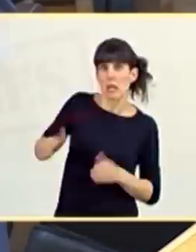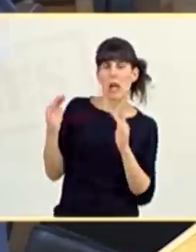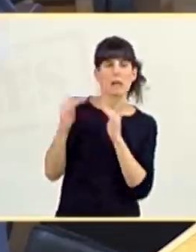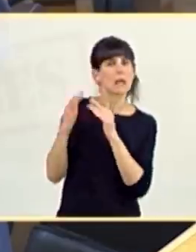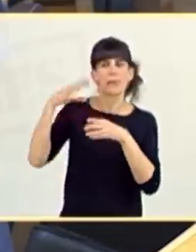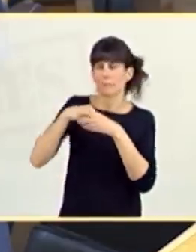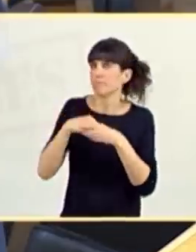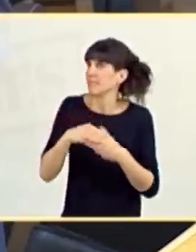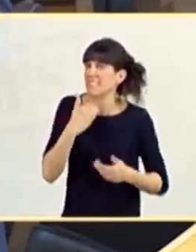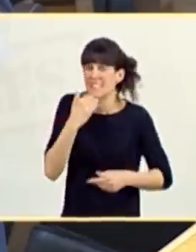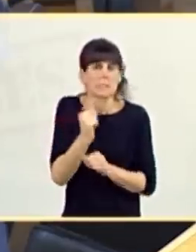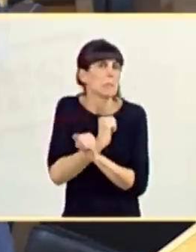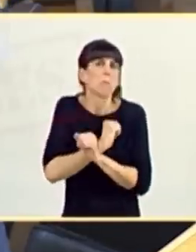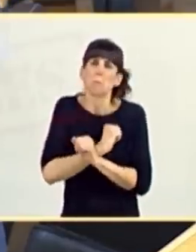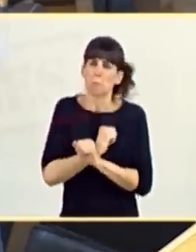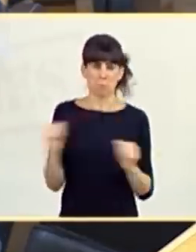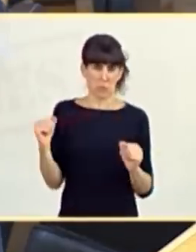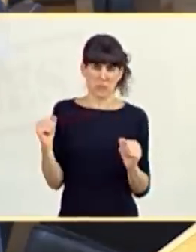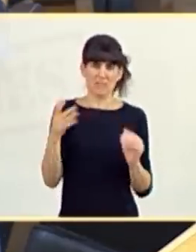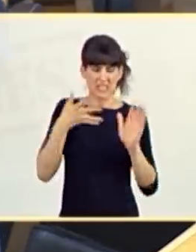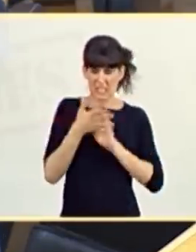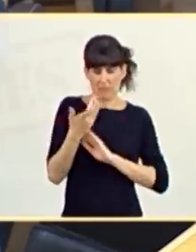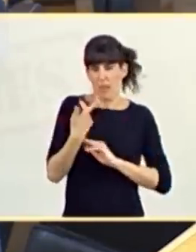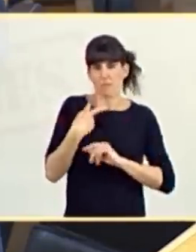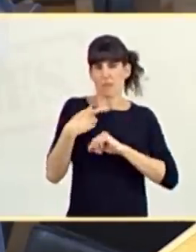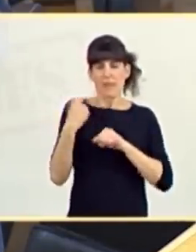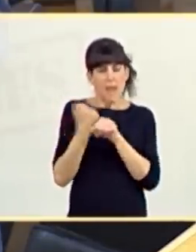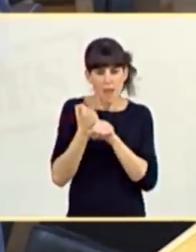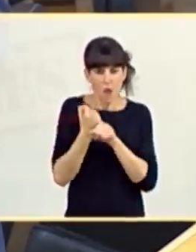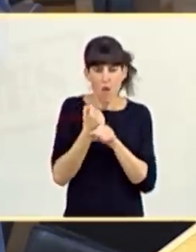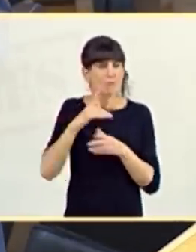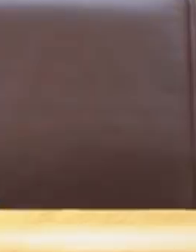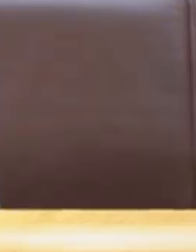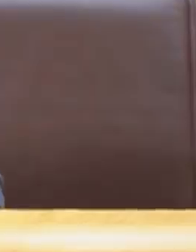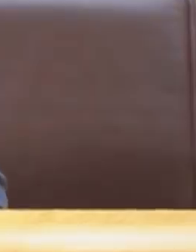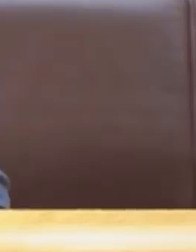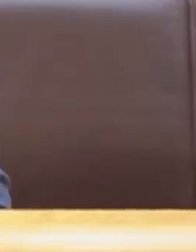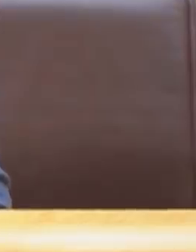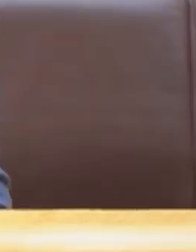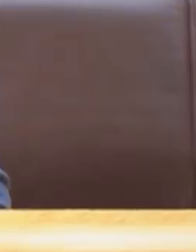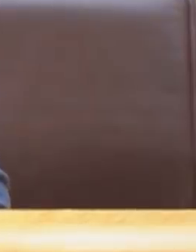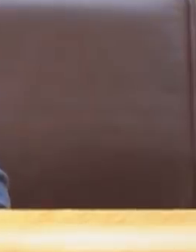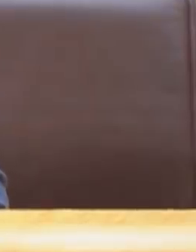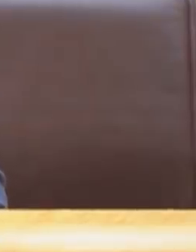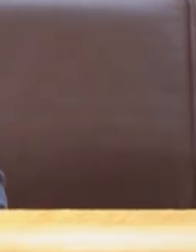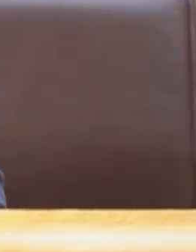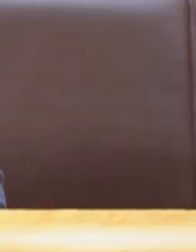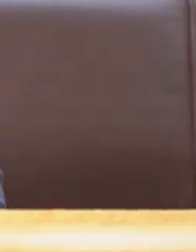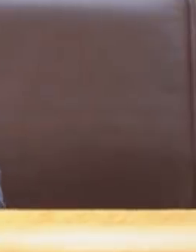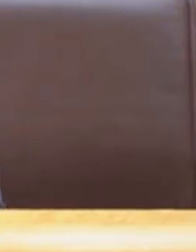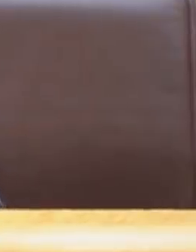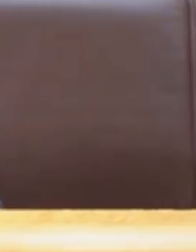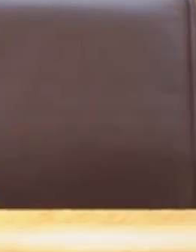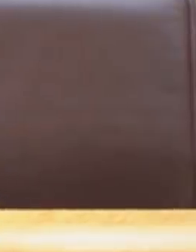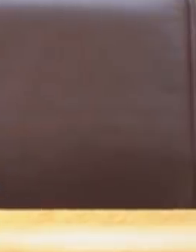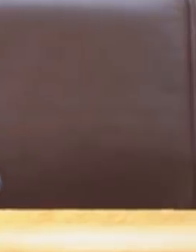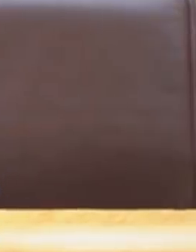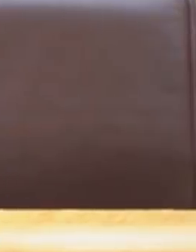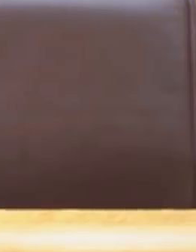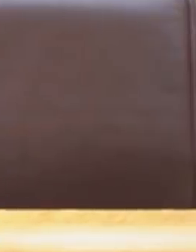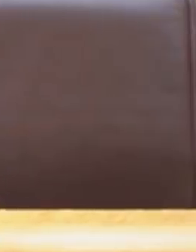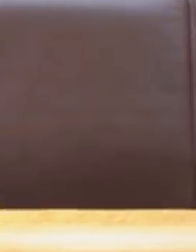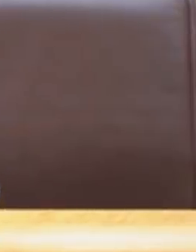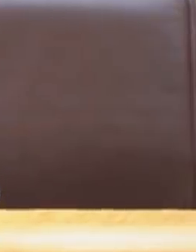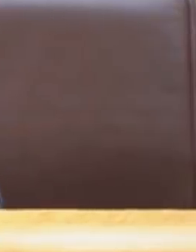convirtió un aliviadero para grupos terroristas y me refiero al es volar me refiero a las farc y al l en este